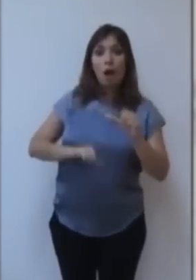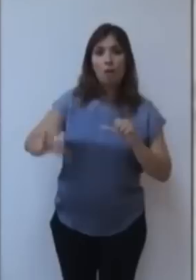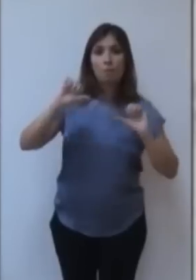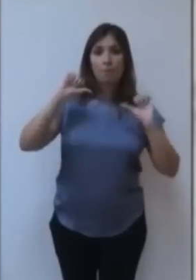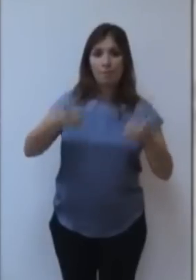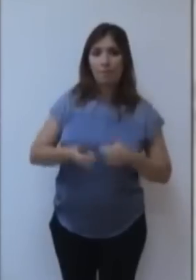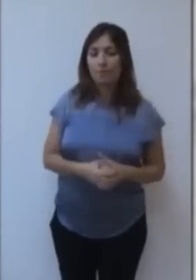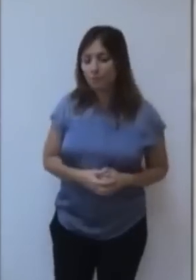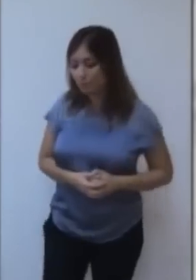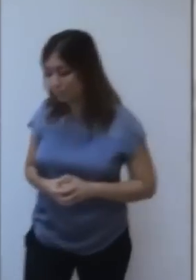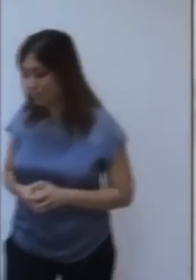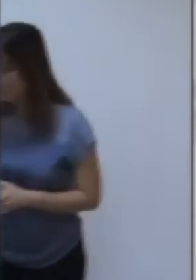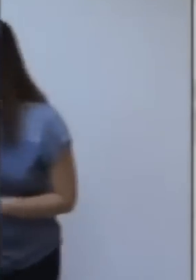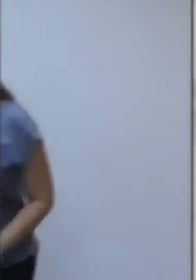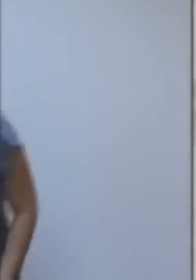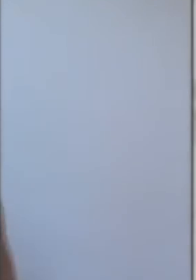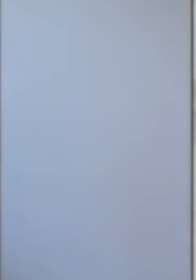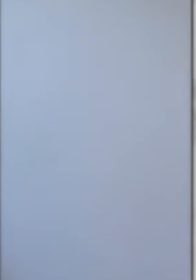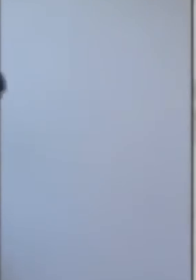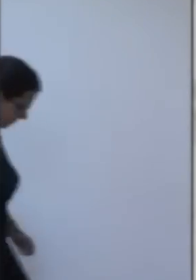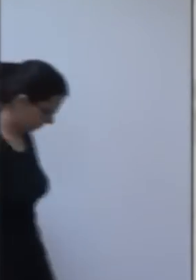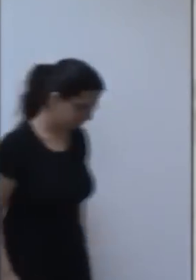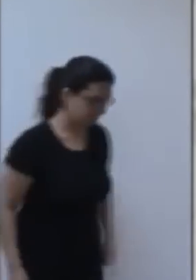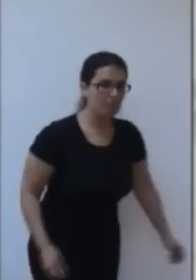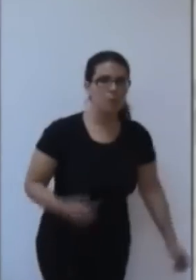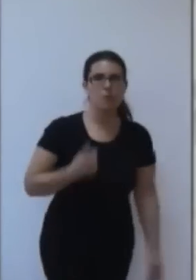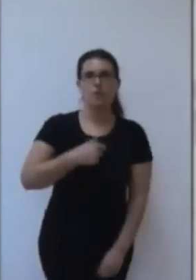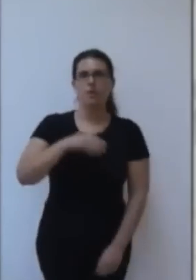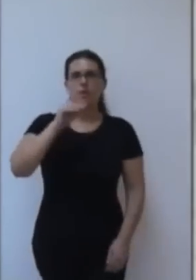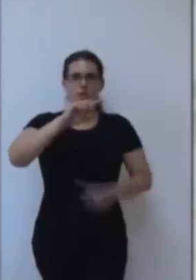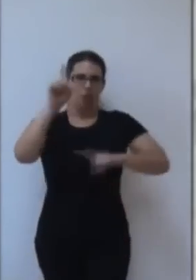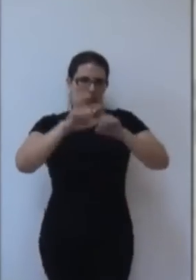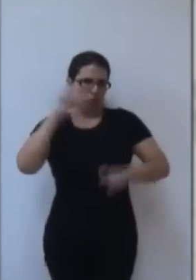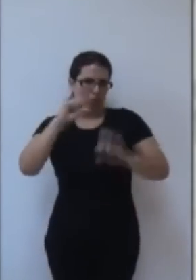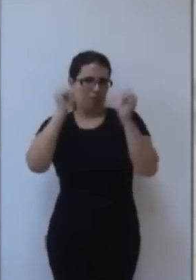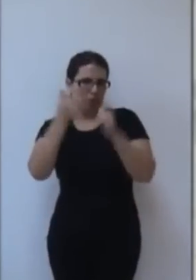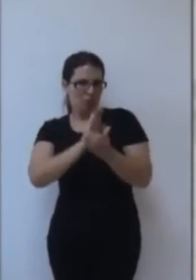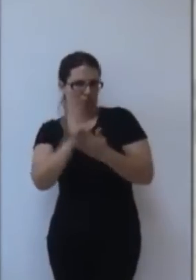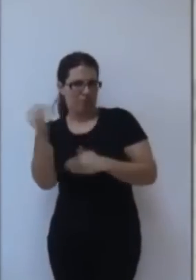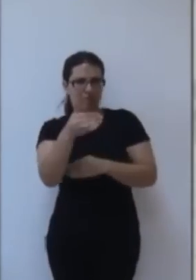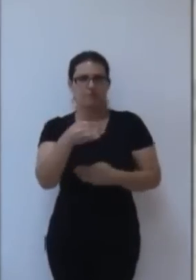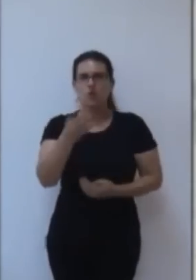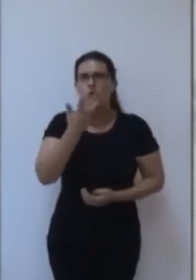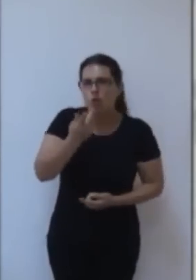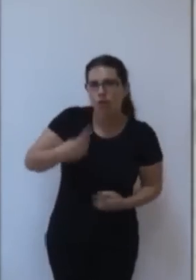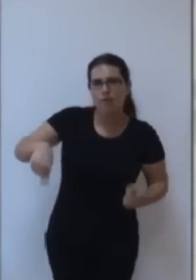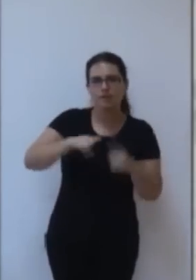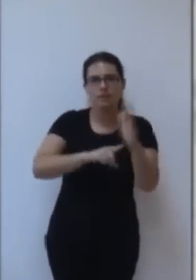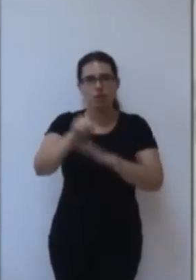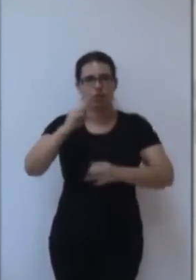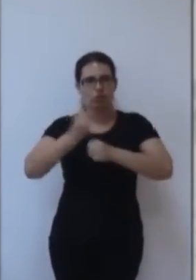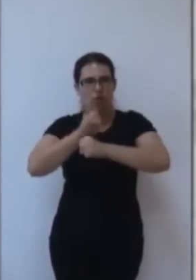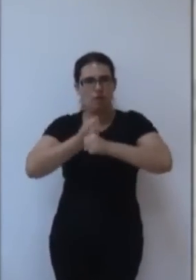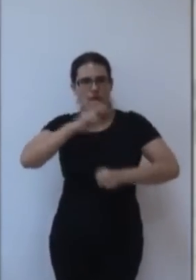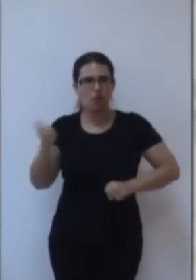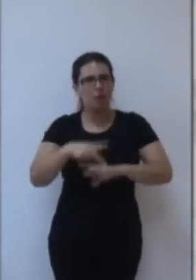marcha. Lo voy a preguntar de otra manera. ¿Conocéis desarrollos, investigaciones y trabajos que se hagan por una actuación